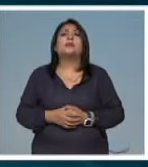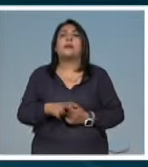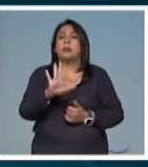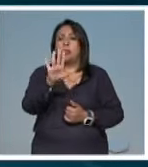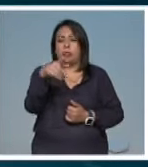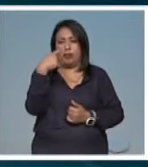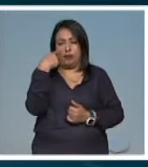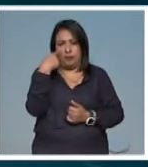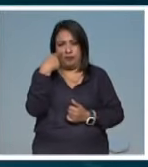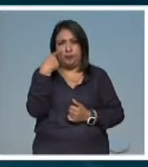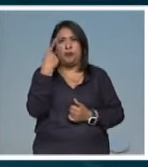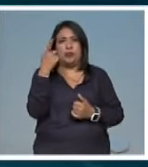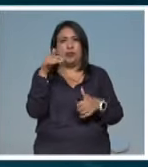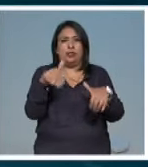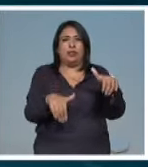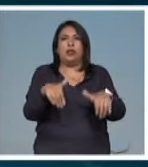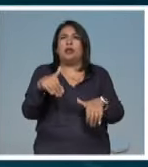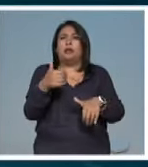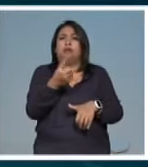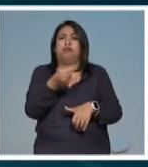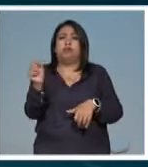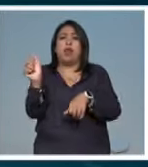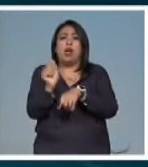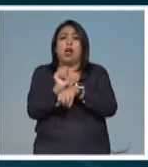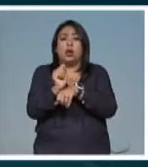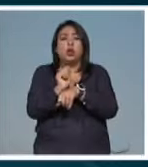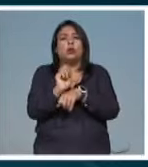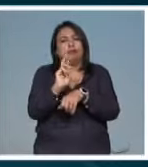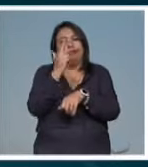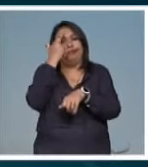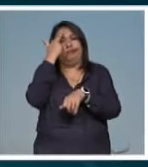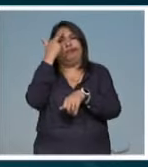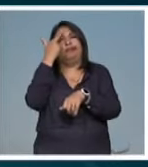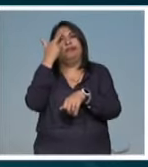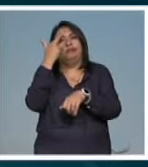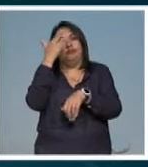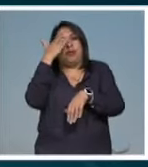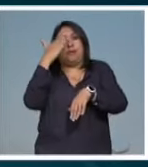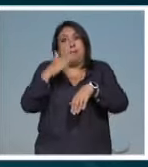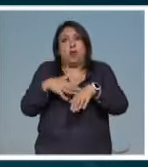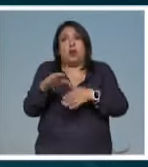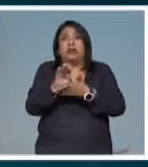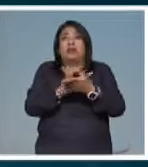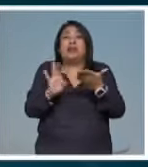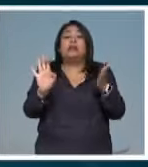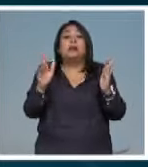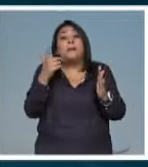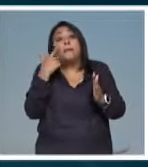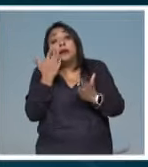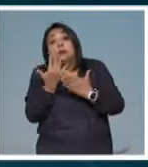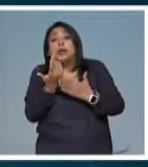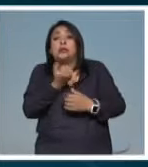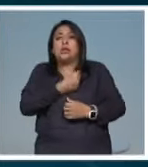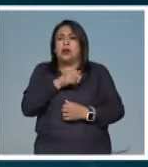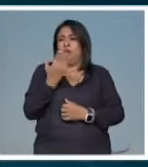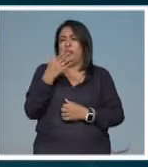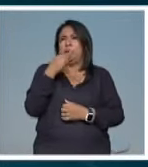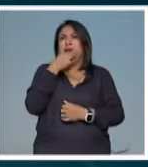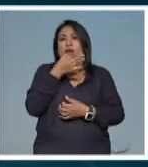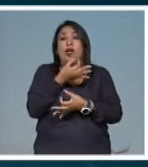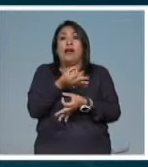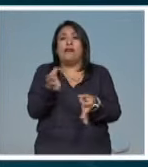Oigan, a propósito de teatro, un gran actor que ha dejado huella en los escenarios, pues está pendiente ahí su salud. Hace unos minutos